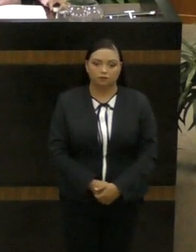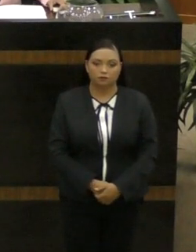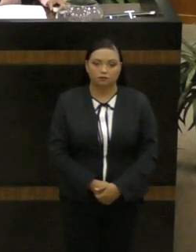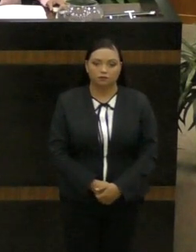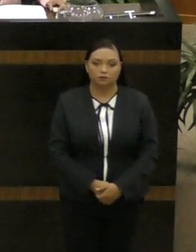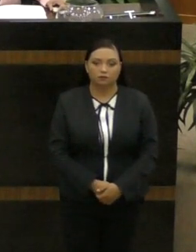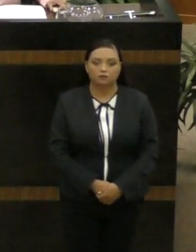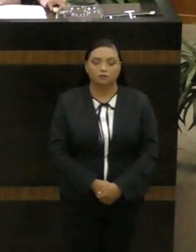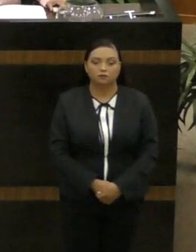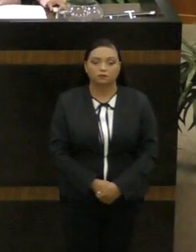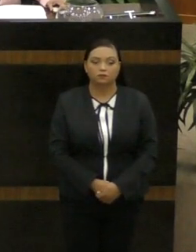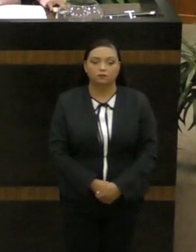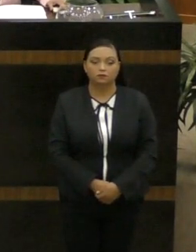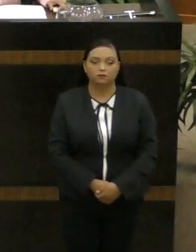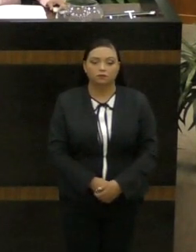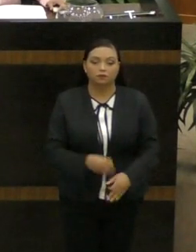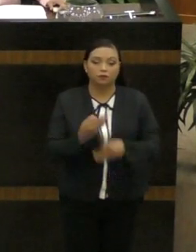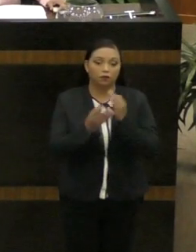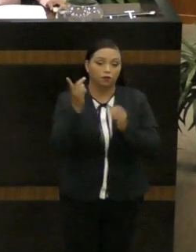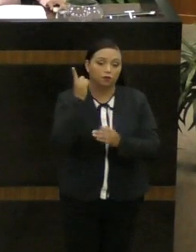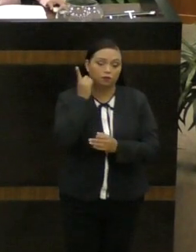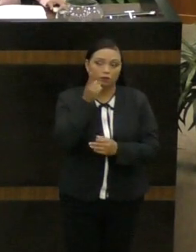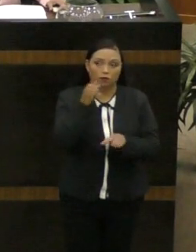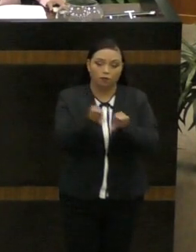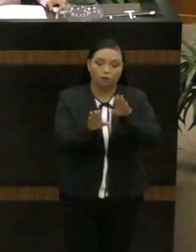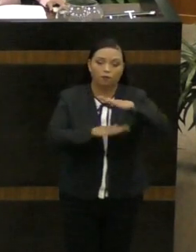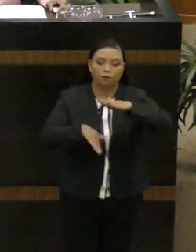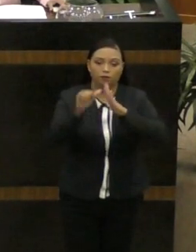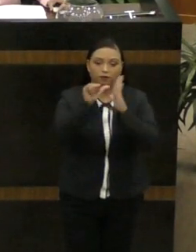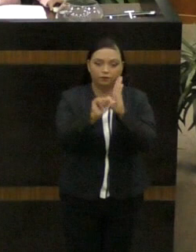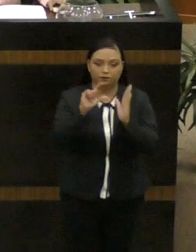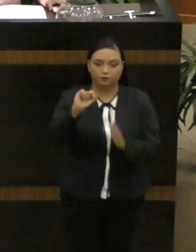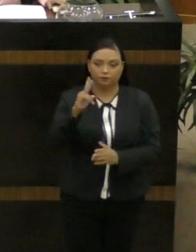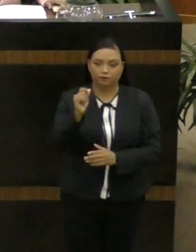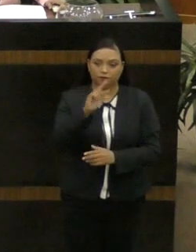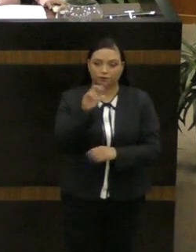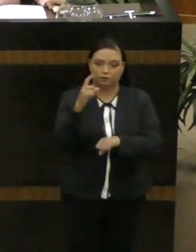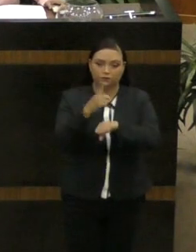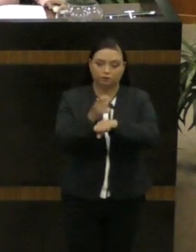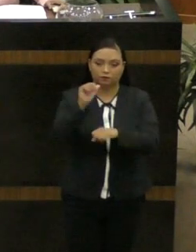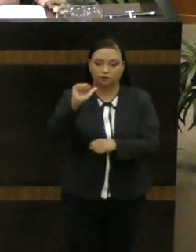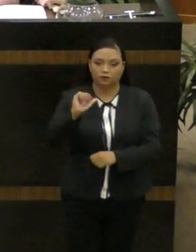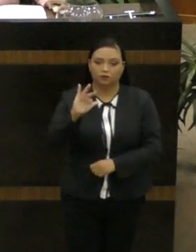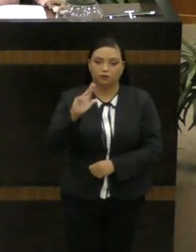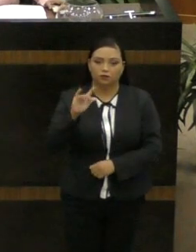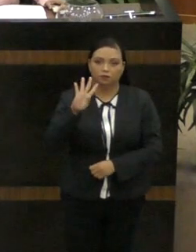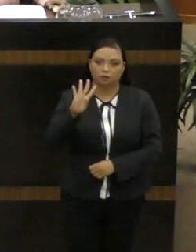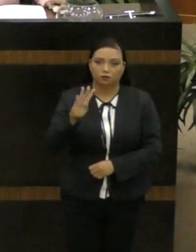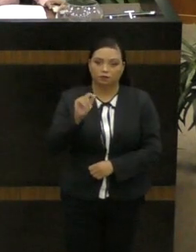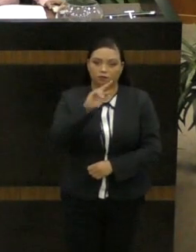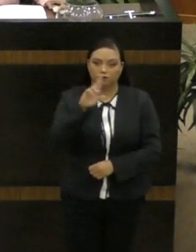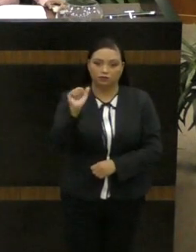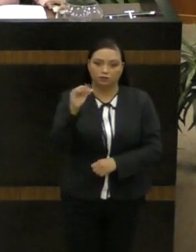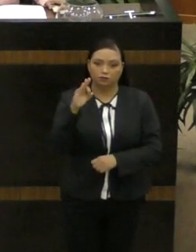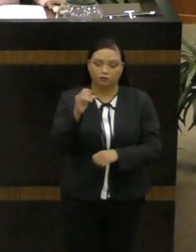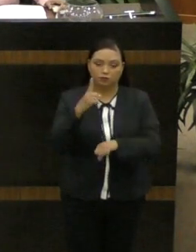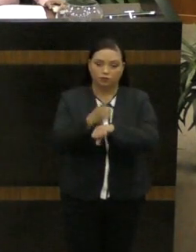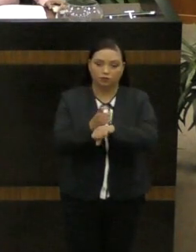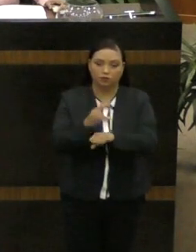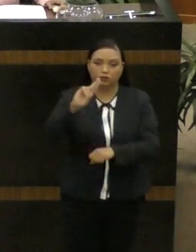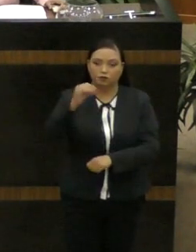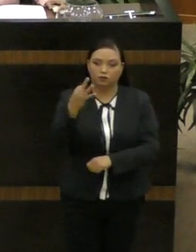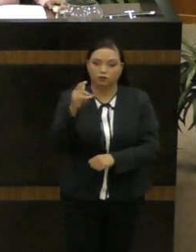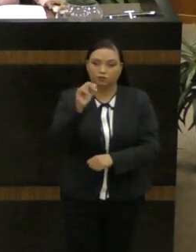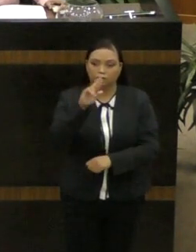Compañeros legisladores y compañeros legisladores, con fundamento en el artículo 22, párrafo 1, inciso A, 54, párrafo 1 y 83,